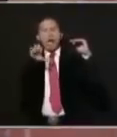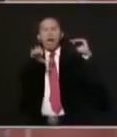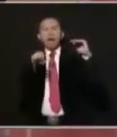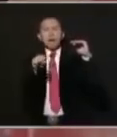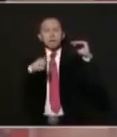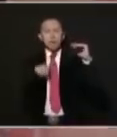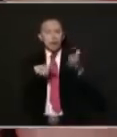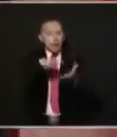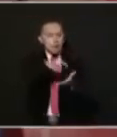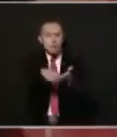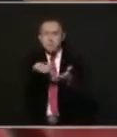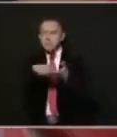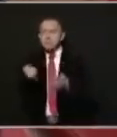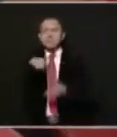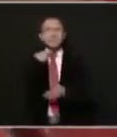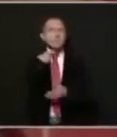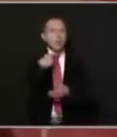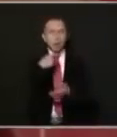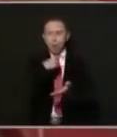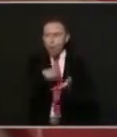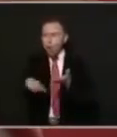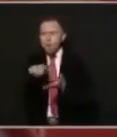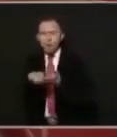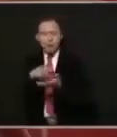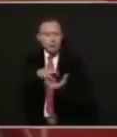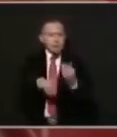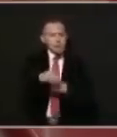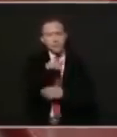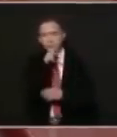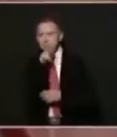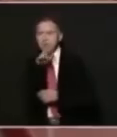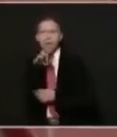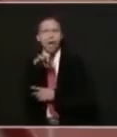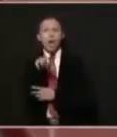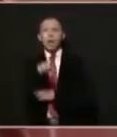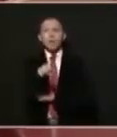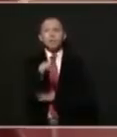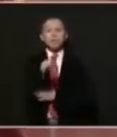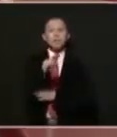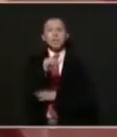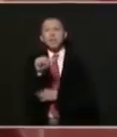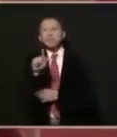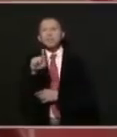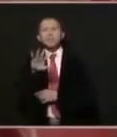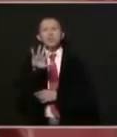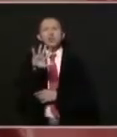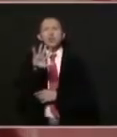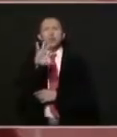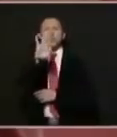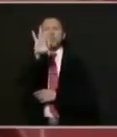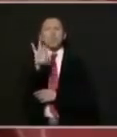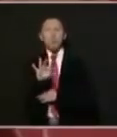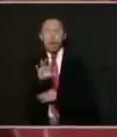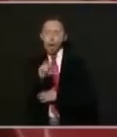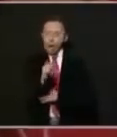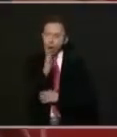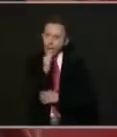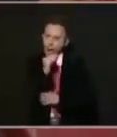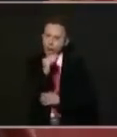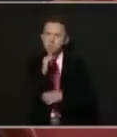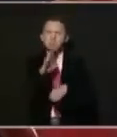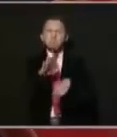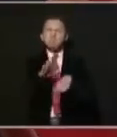adquisitiva, de su capacidad de compra. Lo explico muy fácilmente. Hace